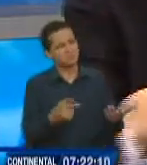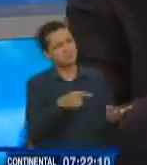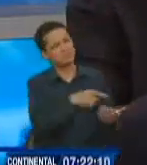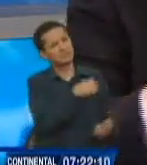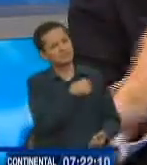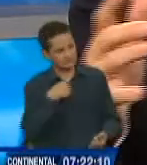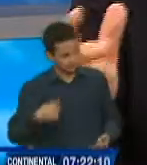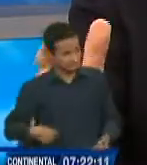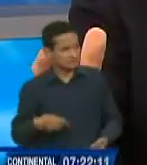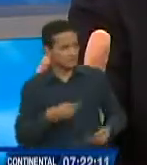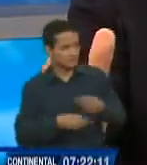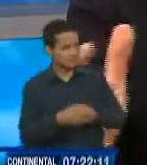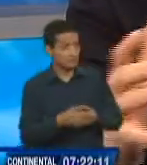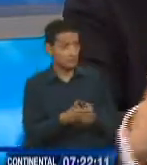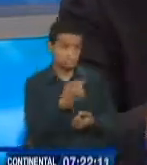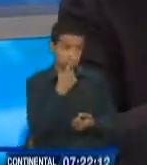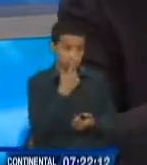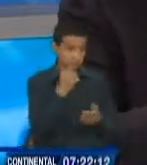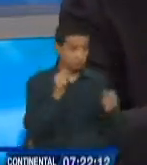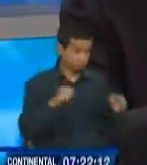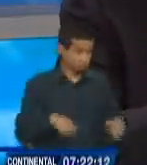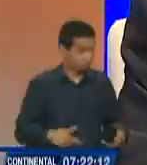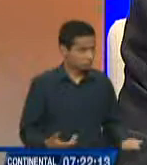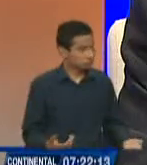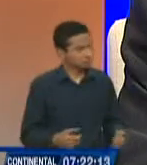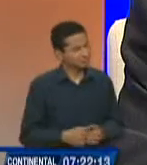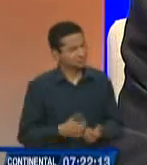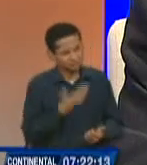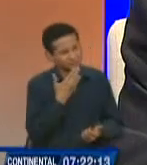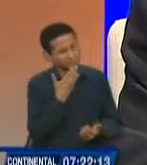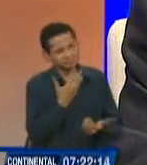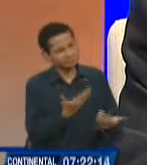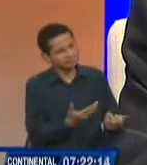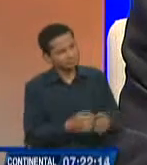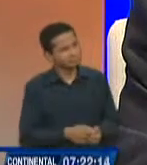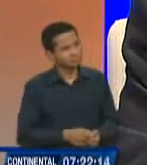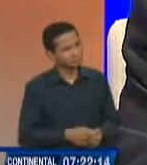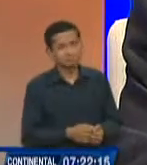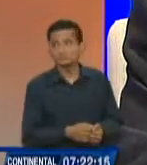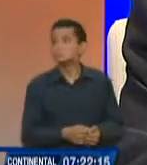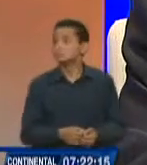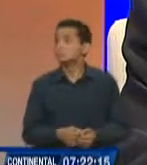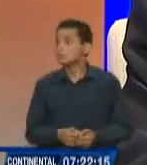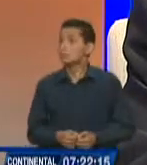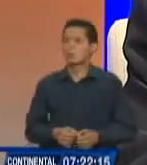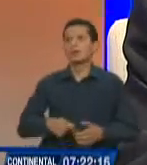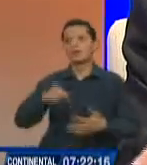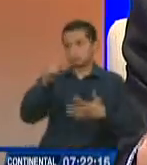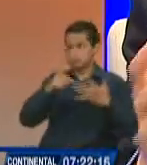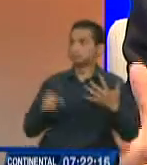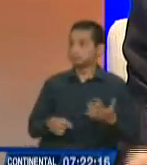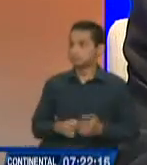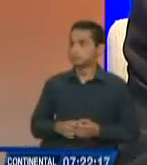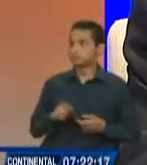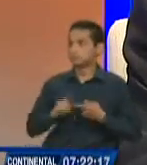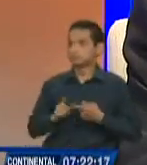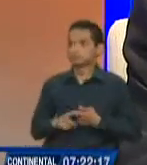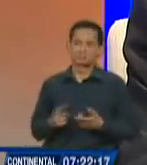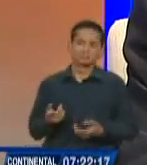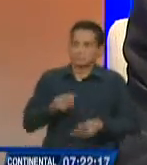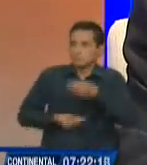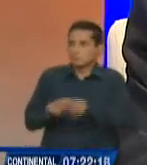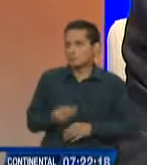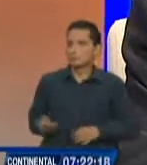ser tremendamente interesante. Muy grandes, muy grandes. Y mire que allí nosotros tenemos espacio desde acuacultura hasta una serie